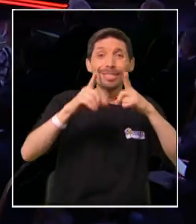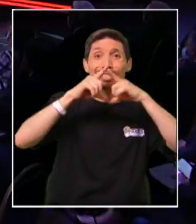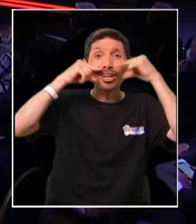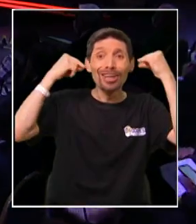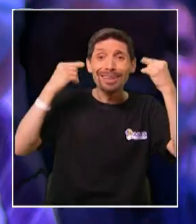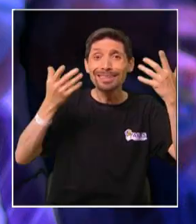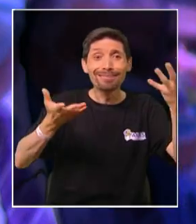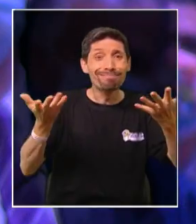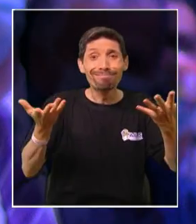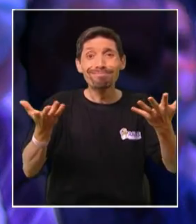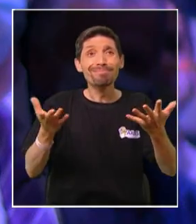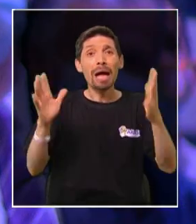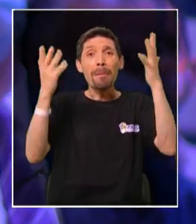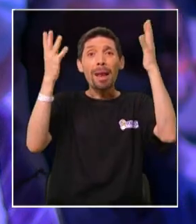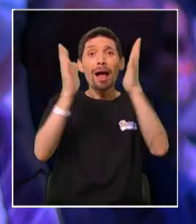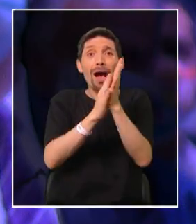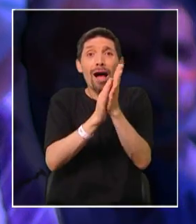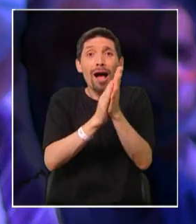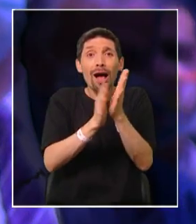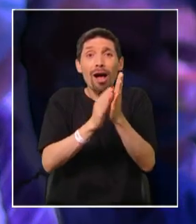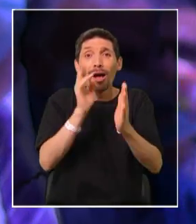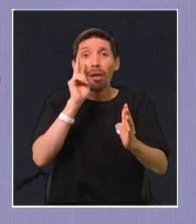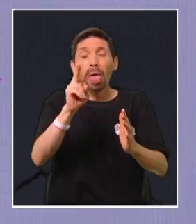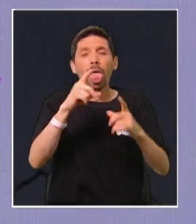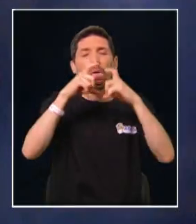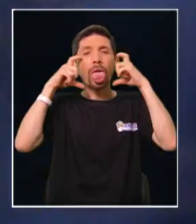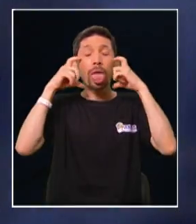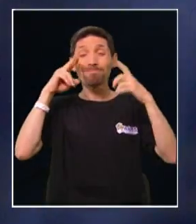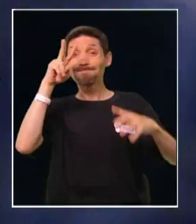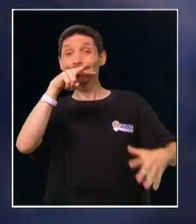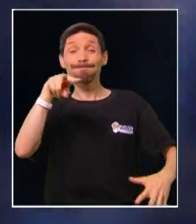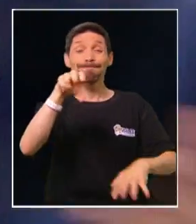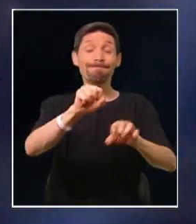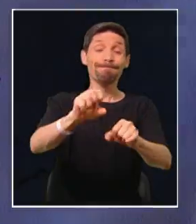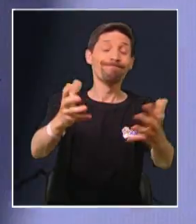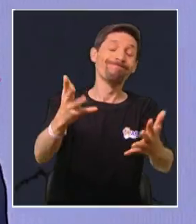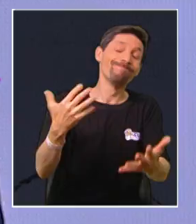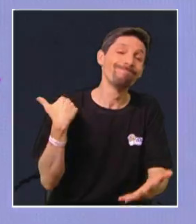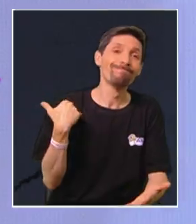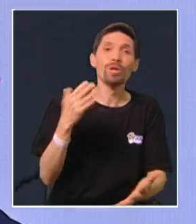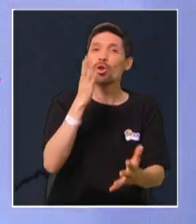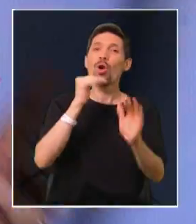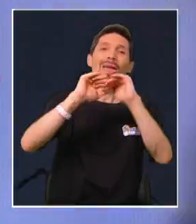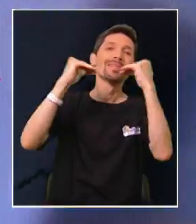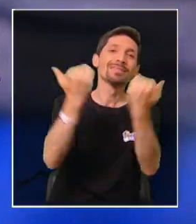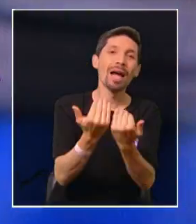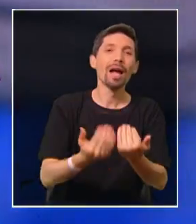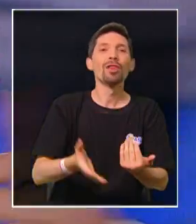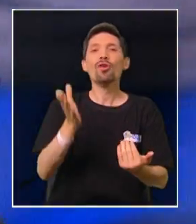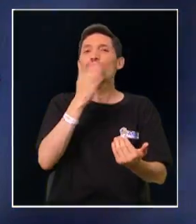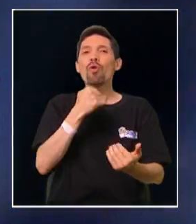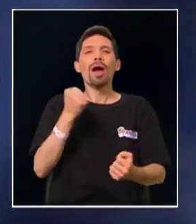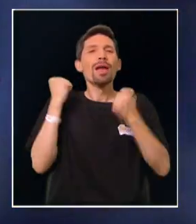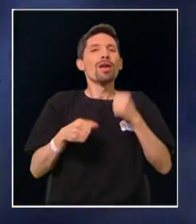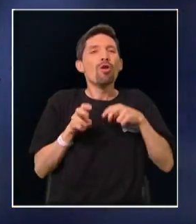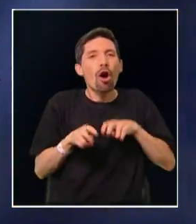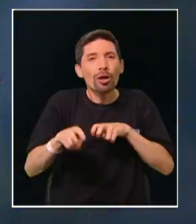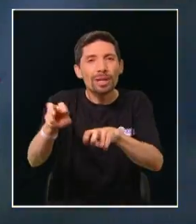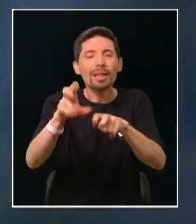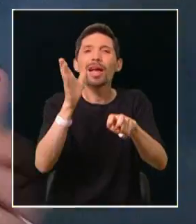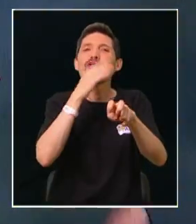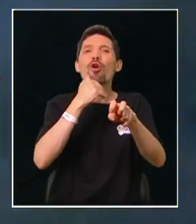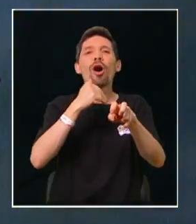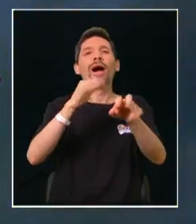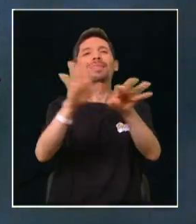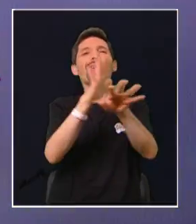sonrisa y la aprobación del aplauso sin verlos así completo. No tenemos estadio, no tenemos la corrida, no tenemos el Caupolicán, no